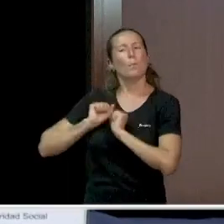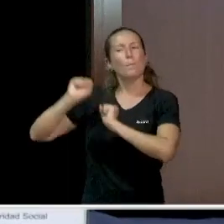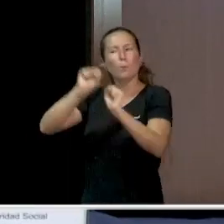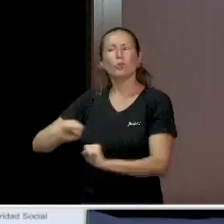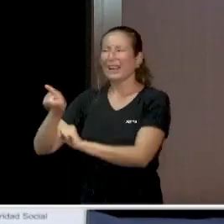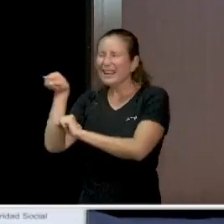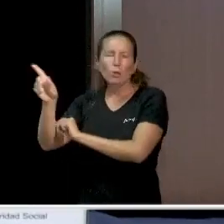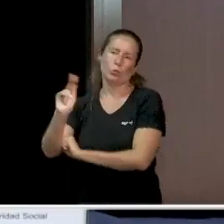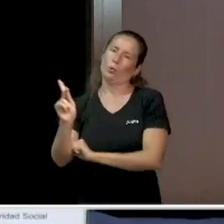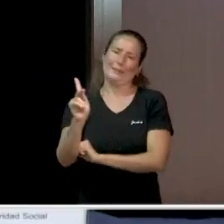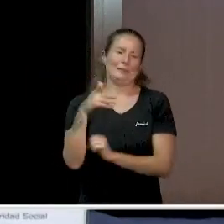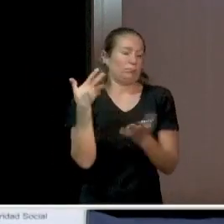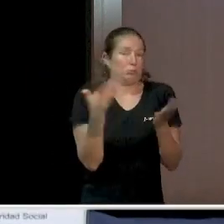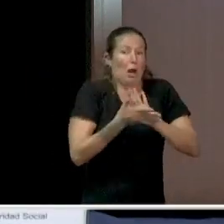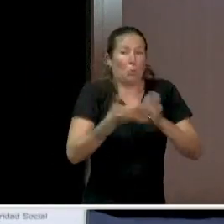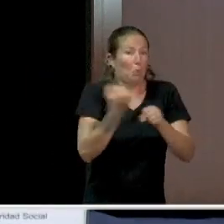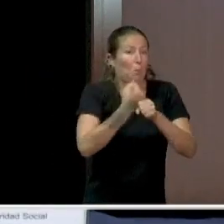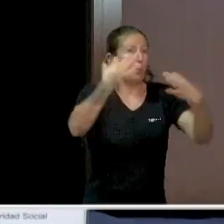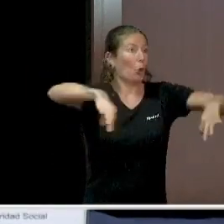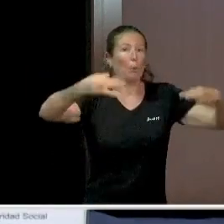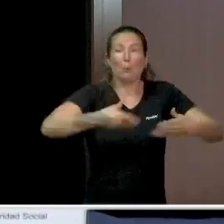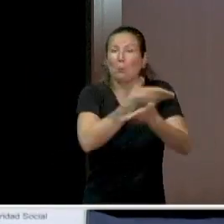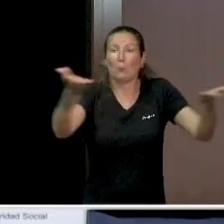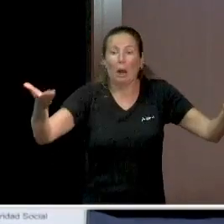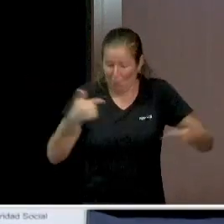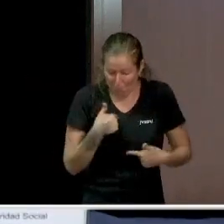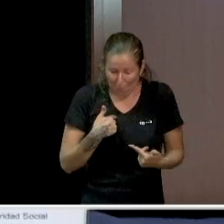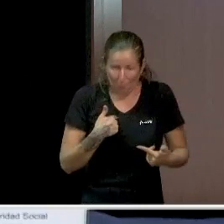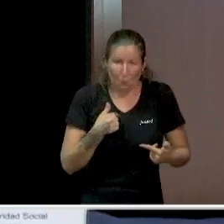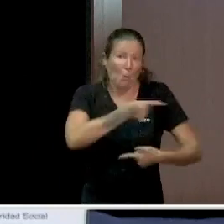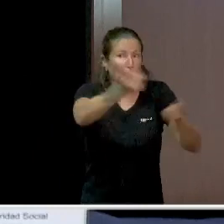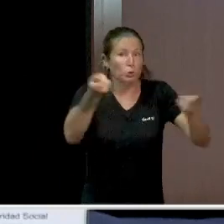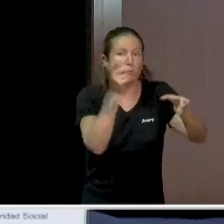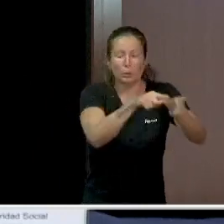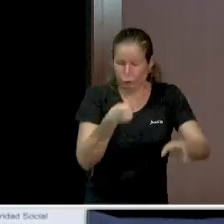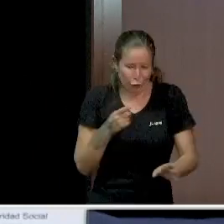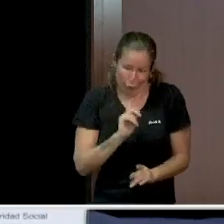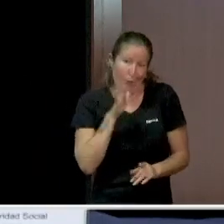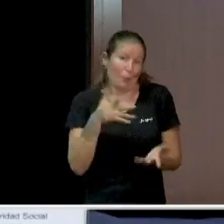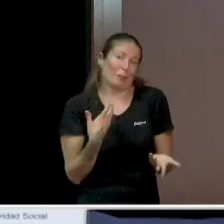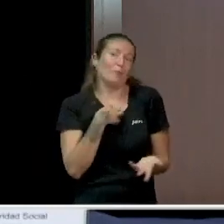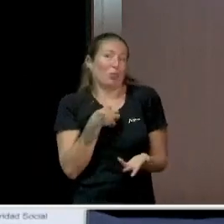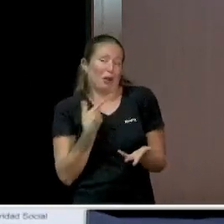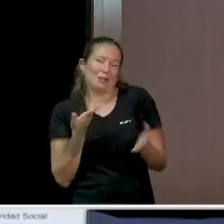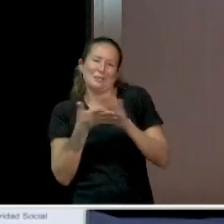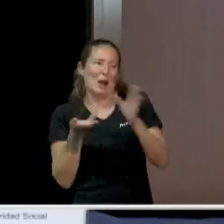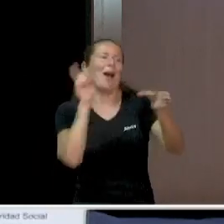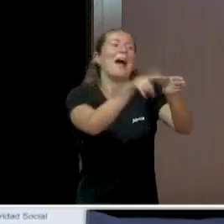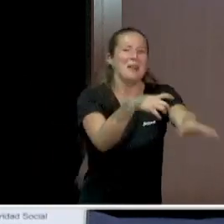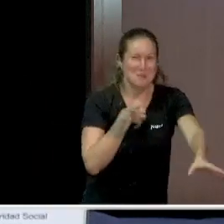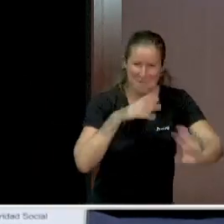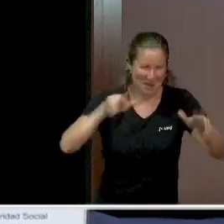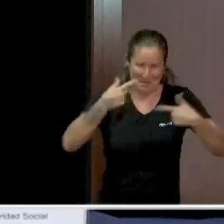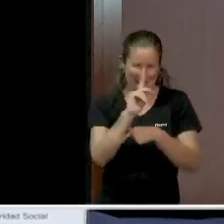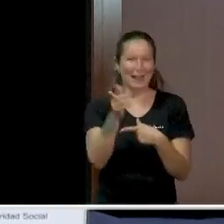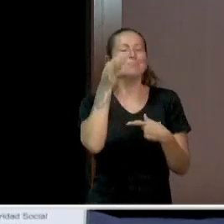empleo ordinario, el mercado de trabajo en que ustedes, yo misma no, porque la función pública no me lo permite, pero cualquier persona que puede ejercer